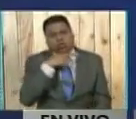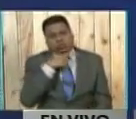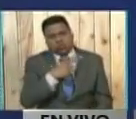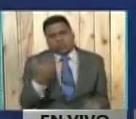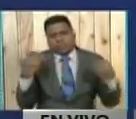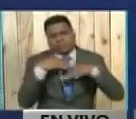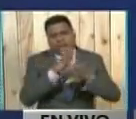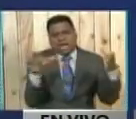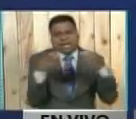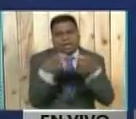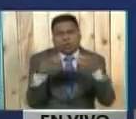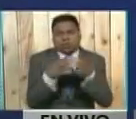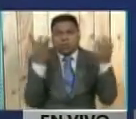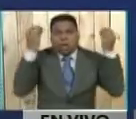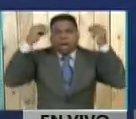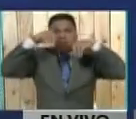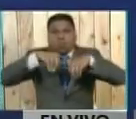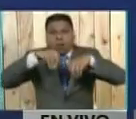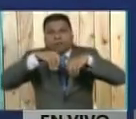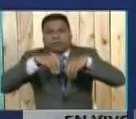reunidos lleguemos a un acuerdo